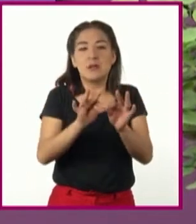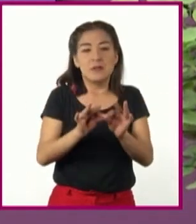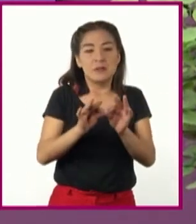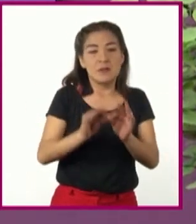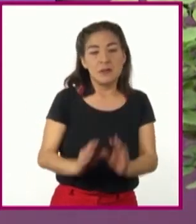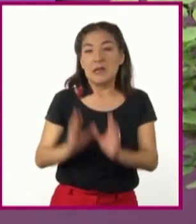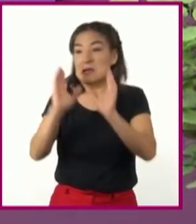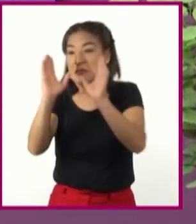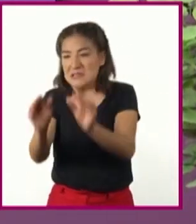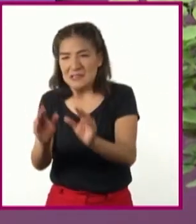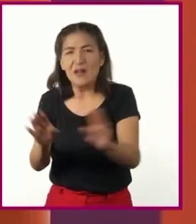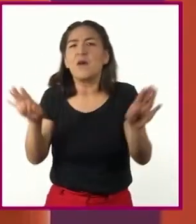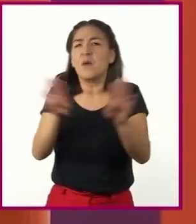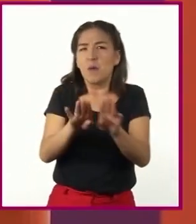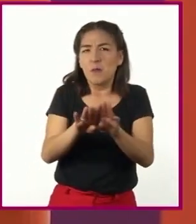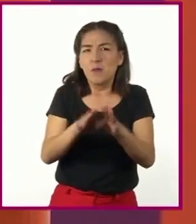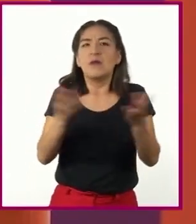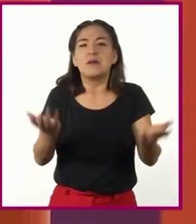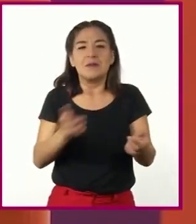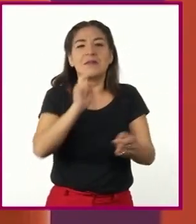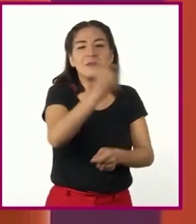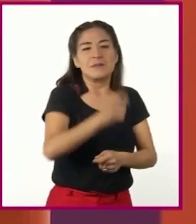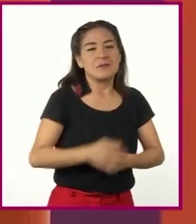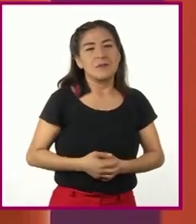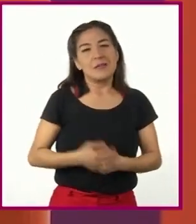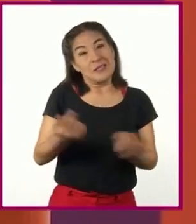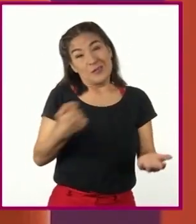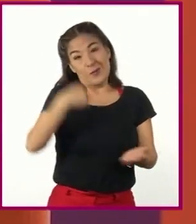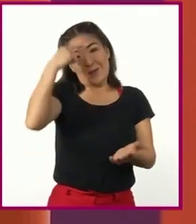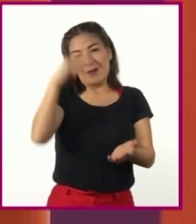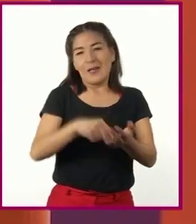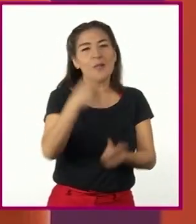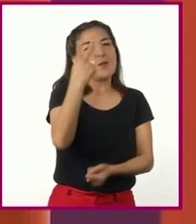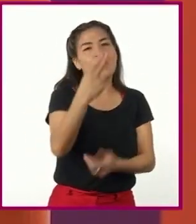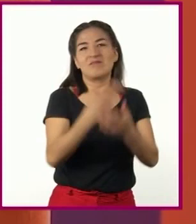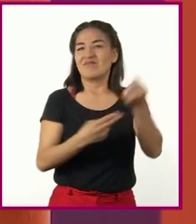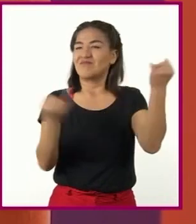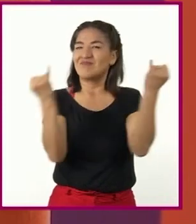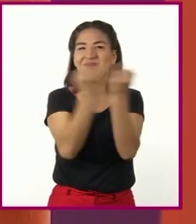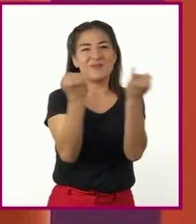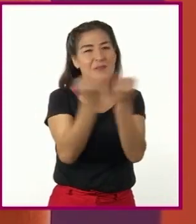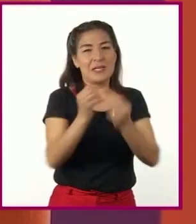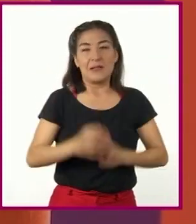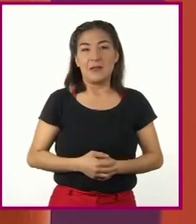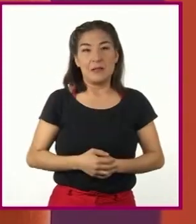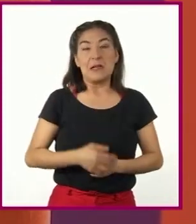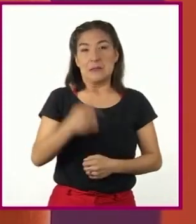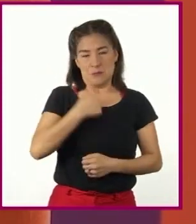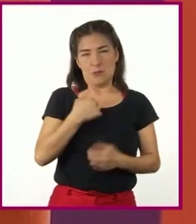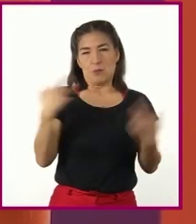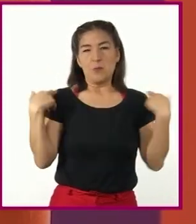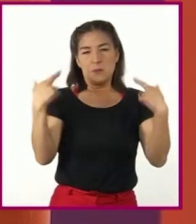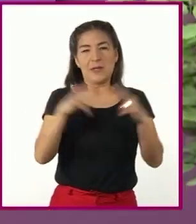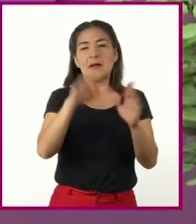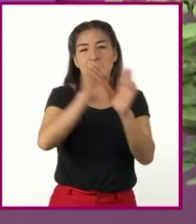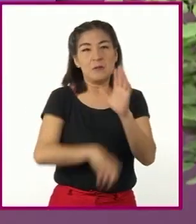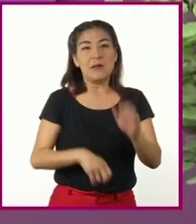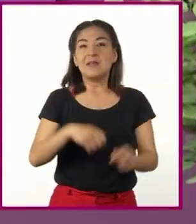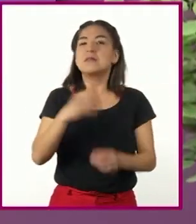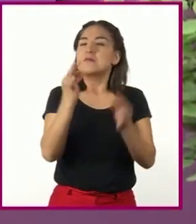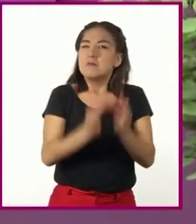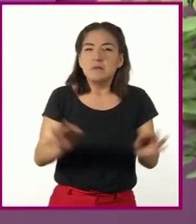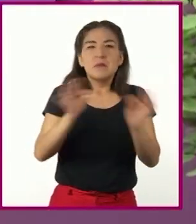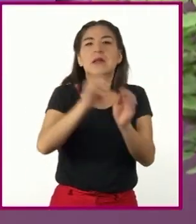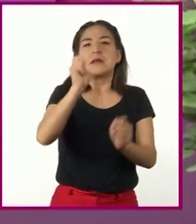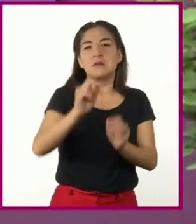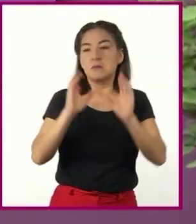o cómo se enseña? Ay, creo que las dos. O sea, es tan importante saber, como profesor, ¿no? Como profesor es tan importante